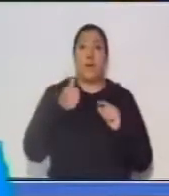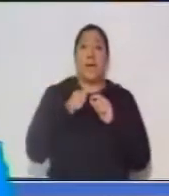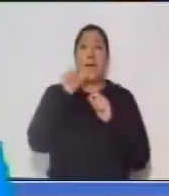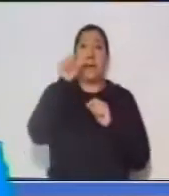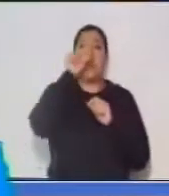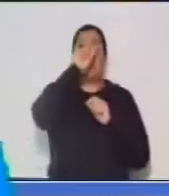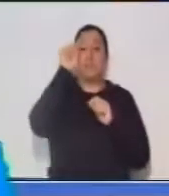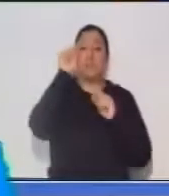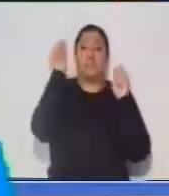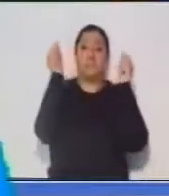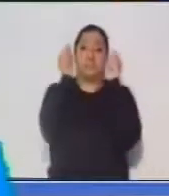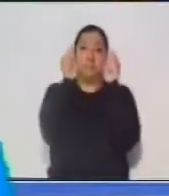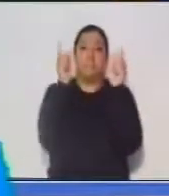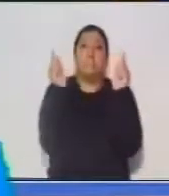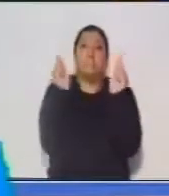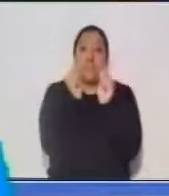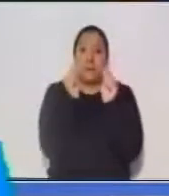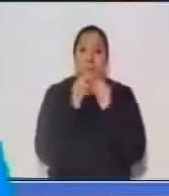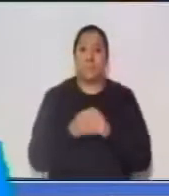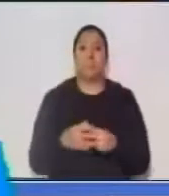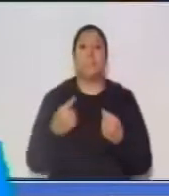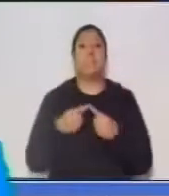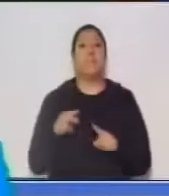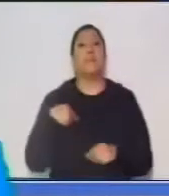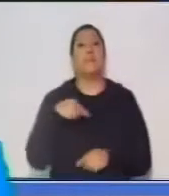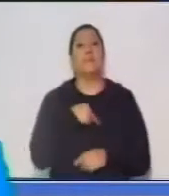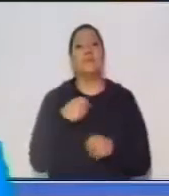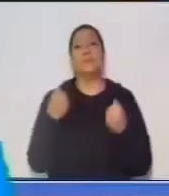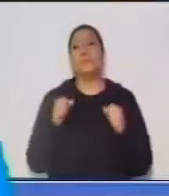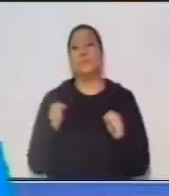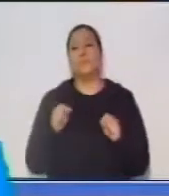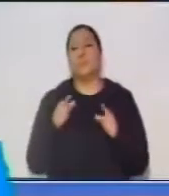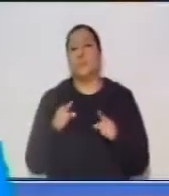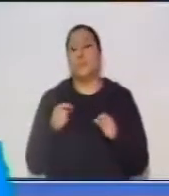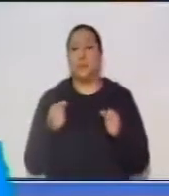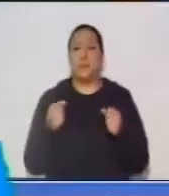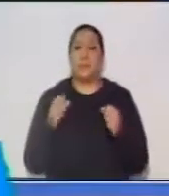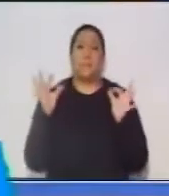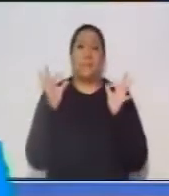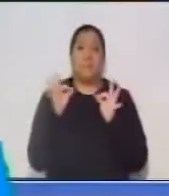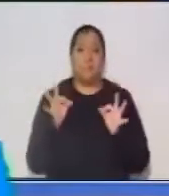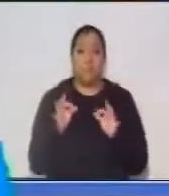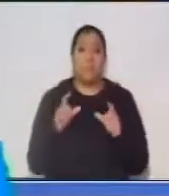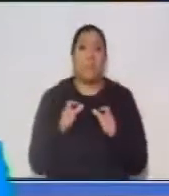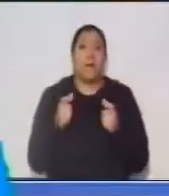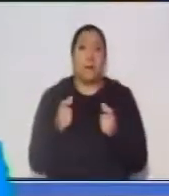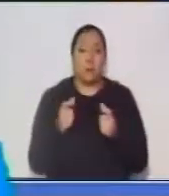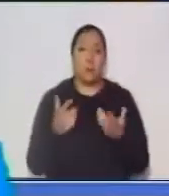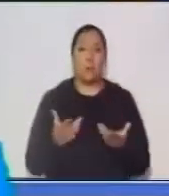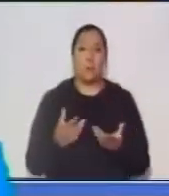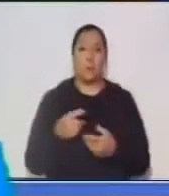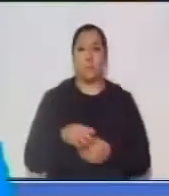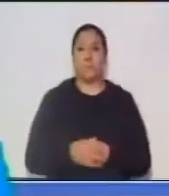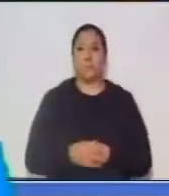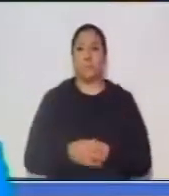Entonces, para que podamos hacer esta construcción de la fórmula del trapecio,